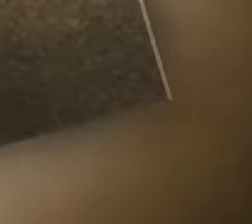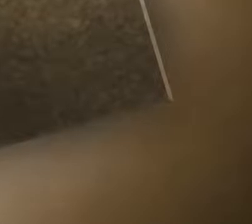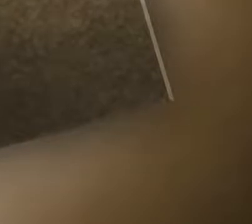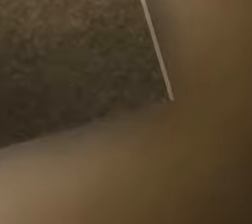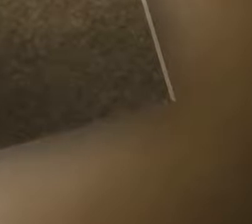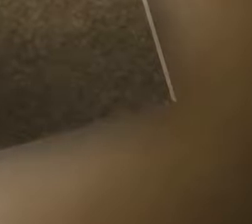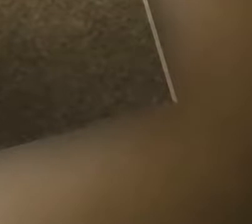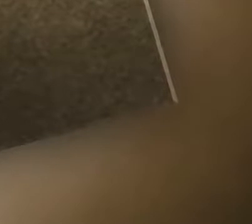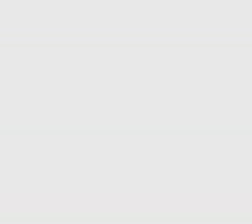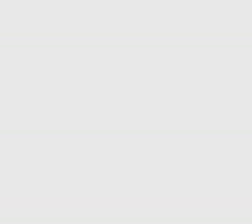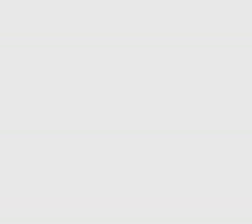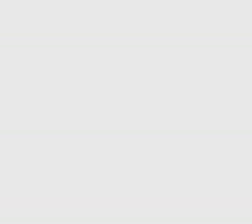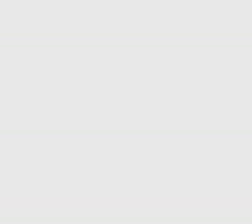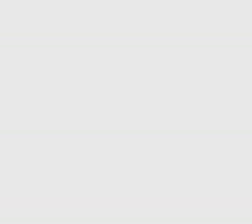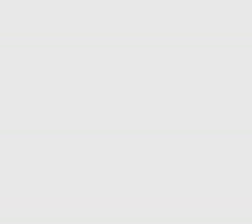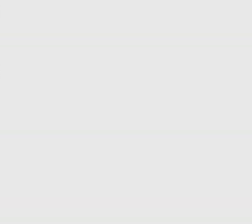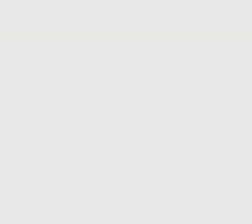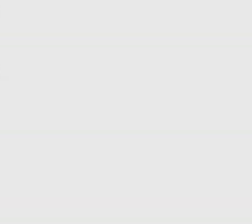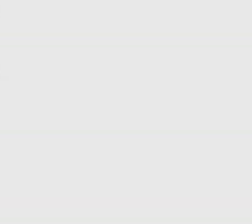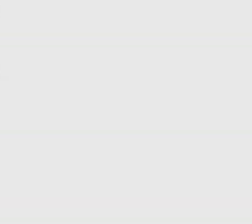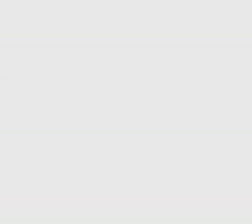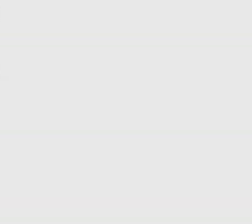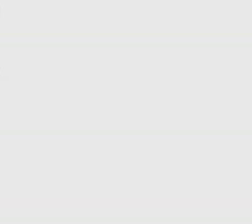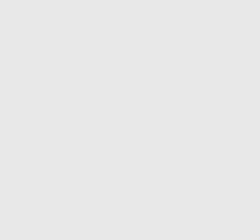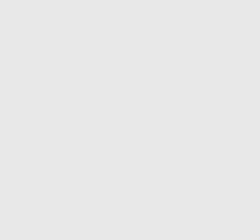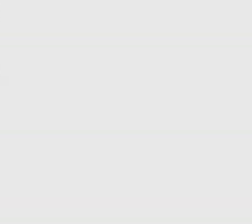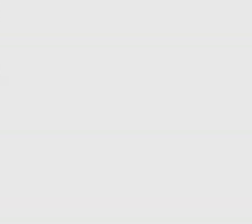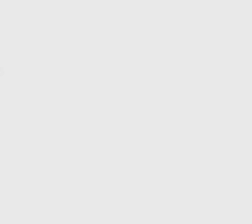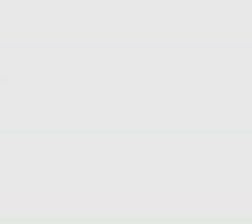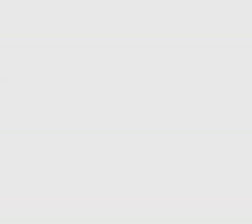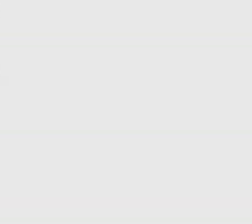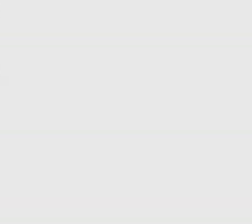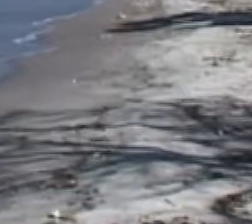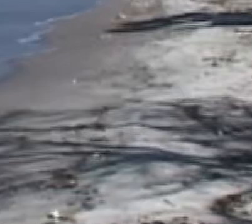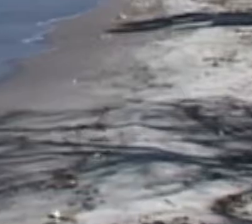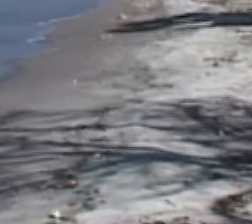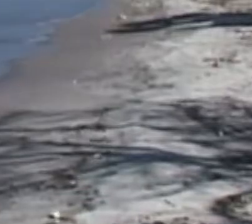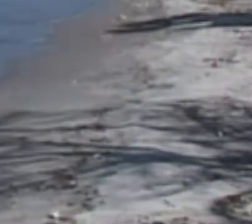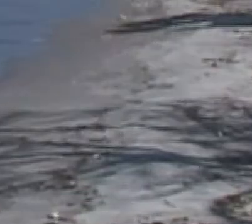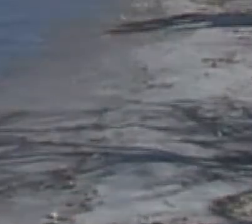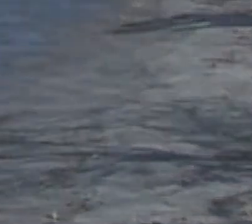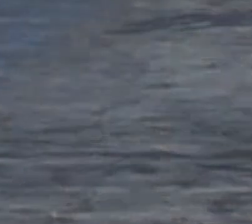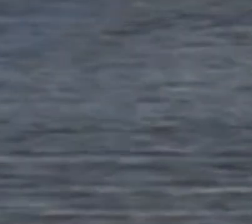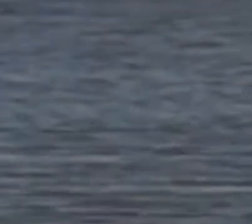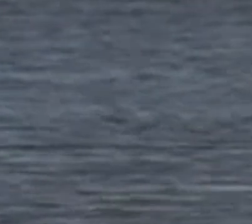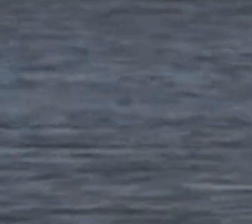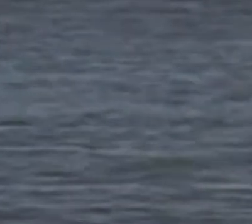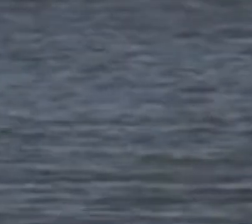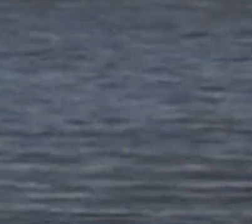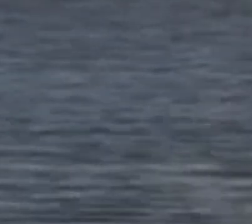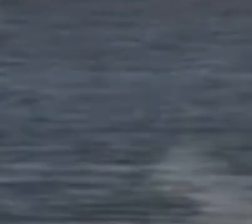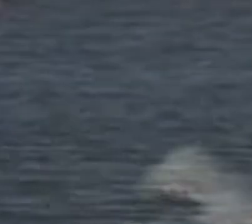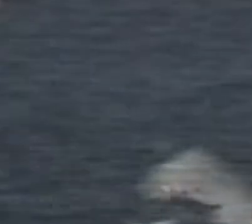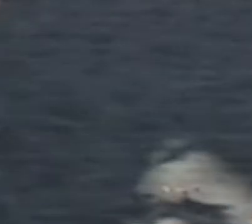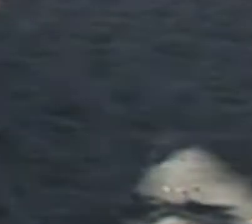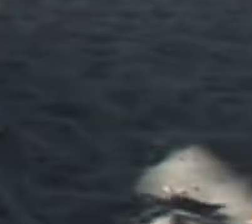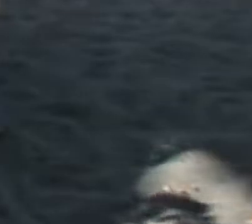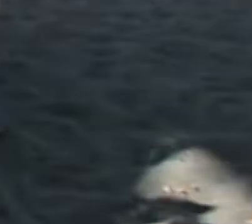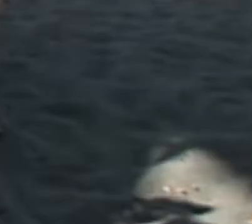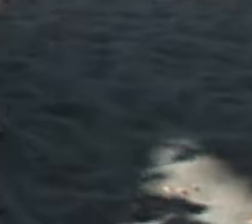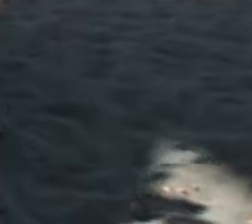hay aumento de tamaño. Entonces hay un cuidado que tiene que ejercer la mujer, pero para eso tiene